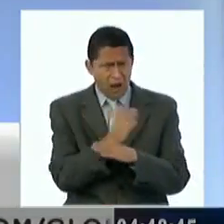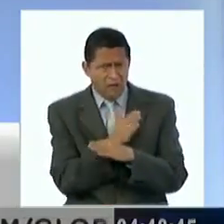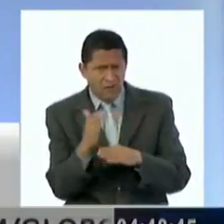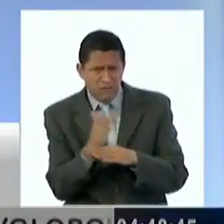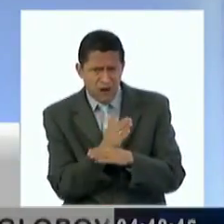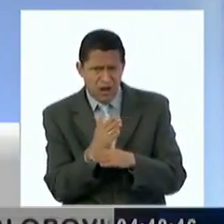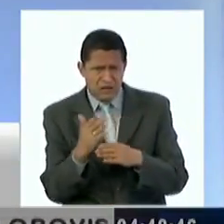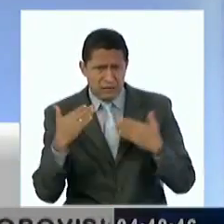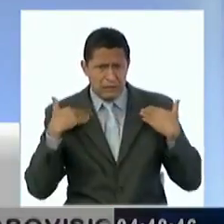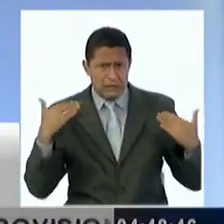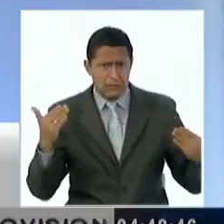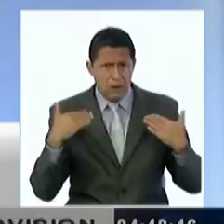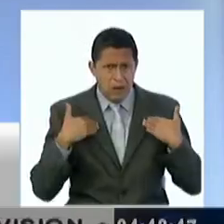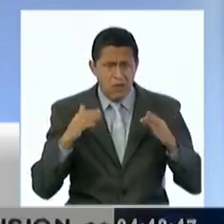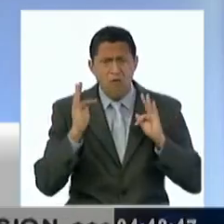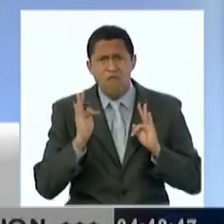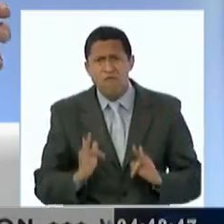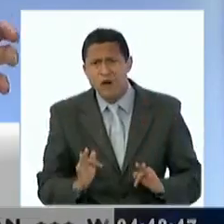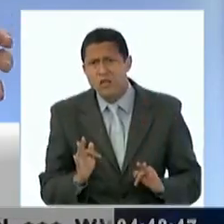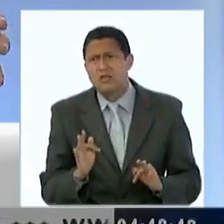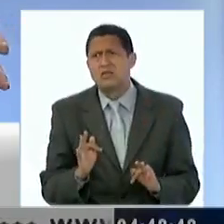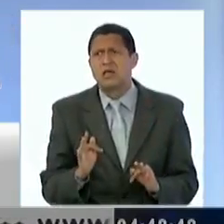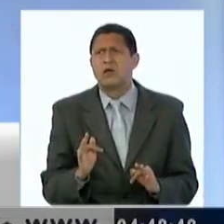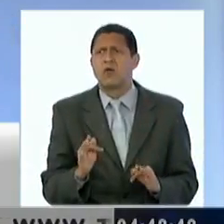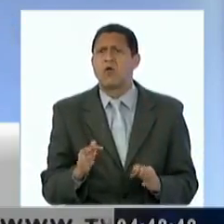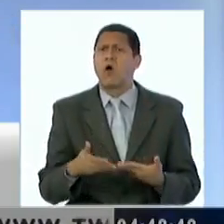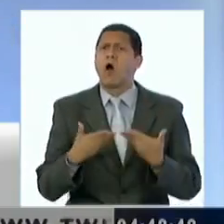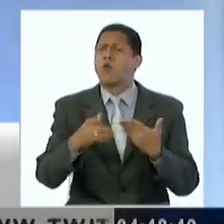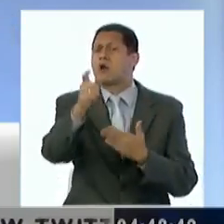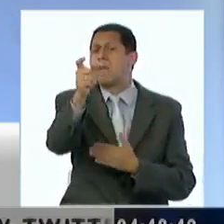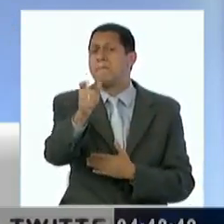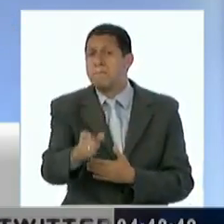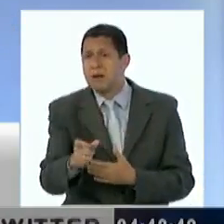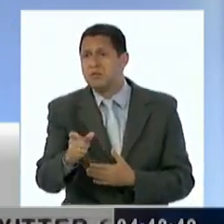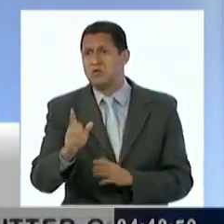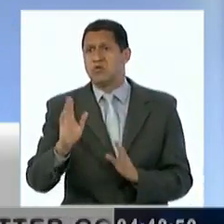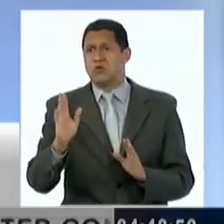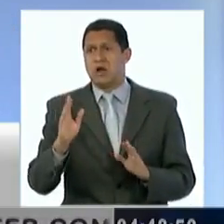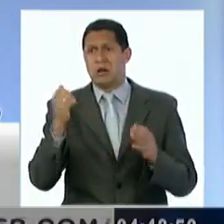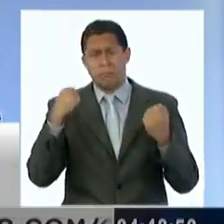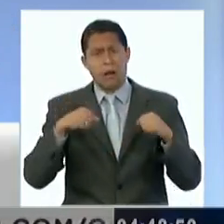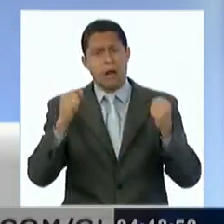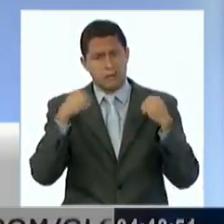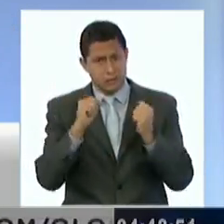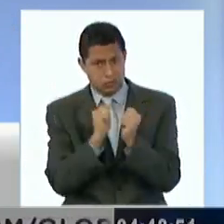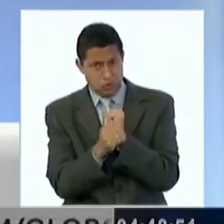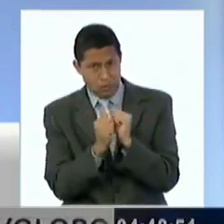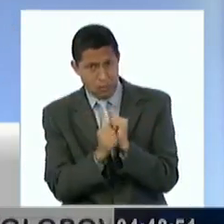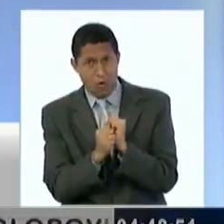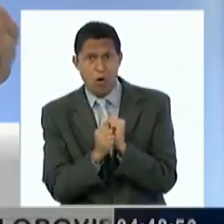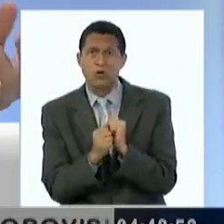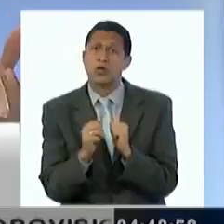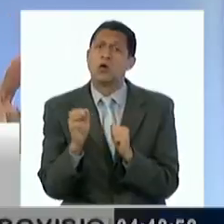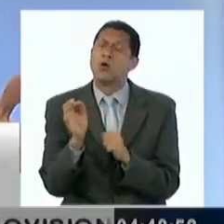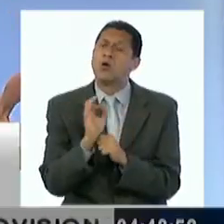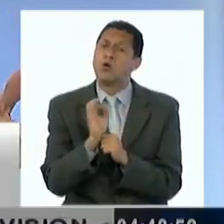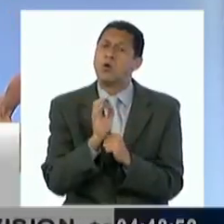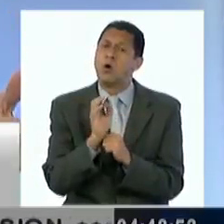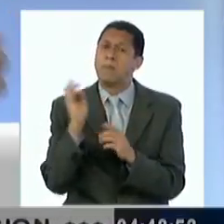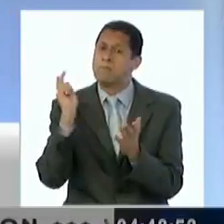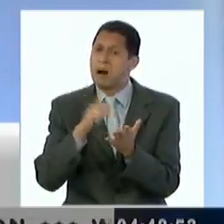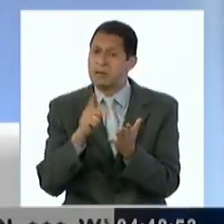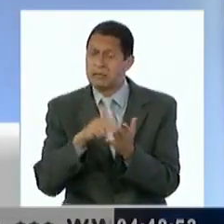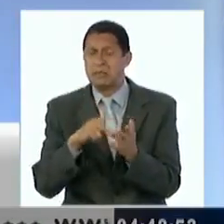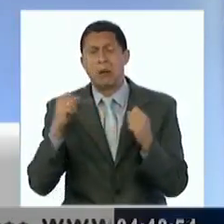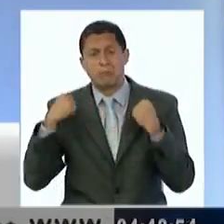ese acondicionamiento físico que se le da a una persona que habitualmente practica deportes o que habitualmente participa de